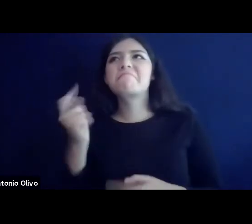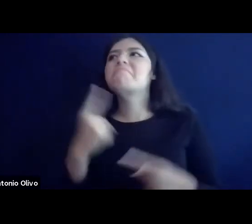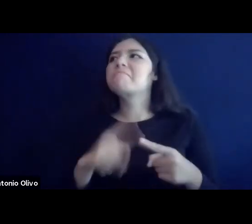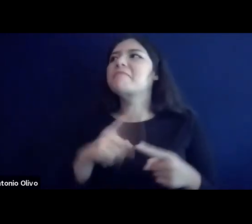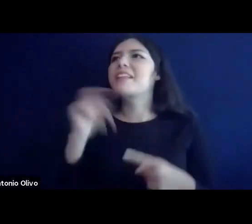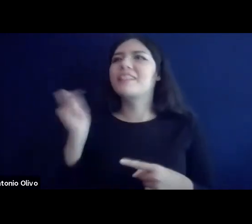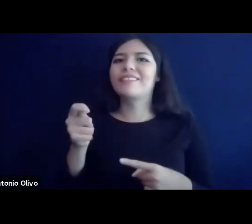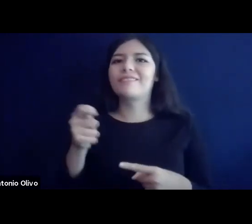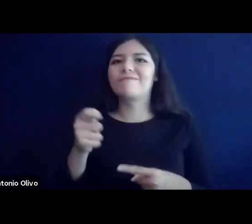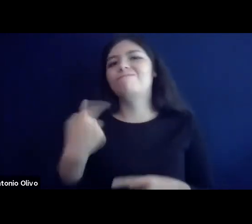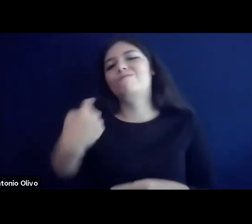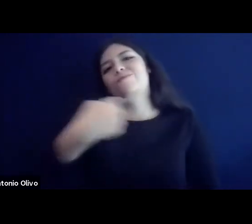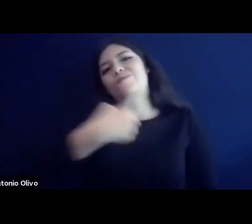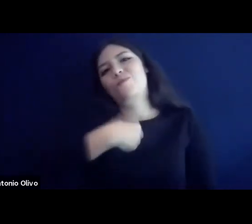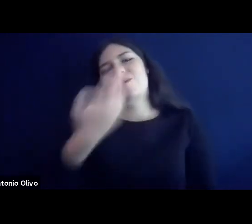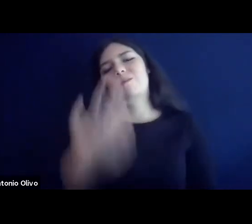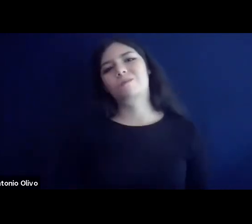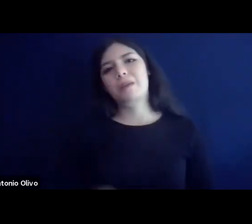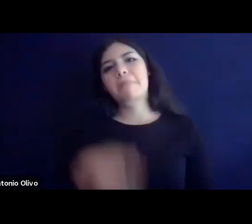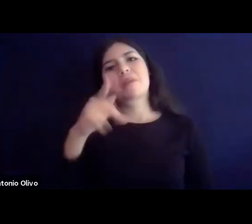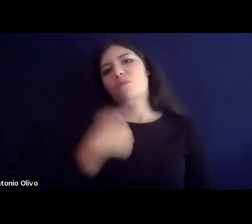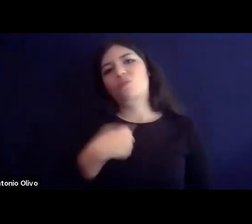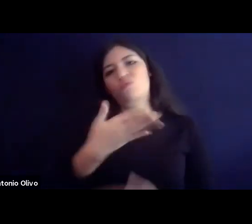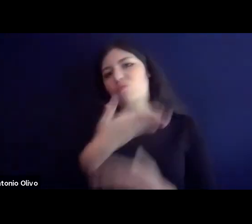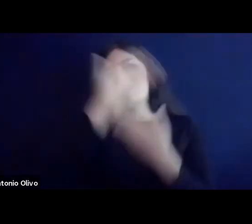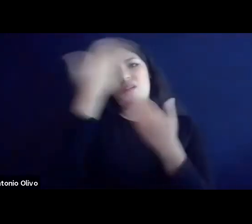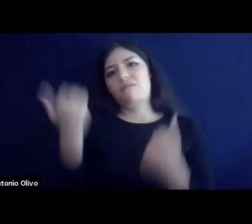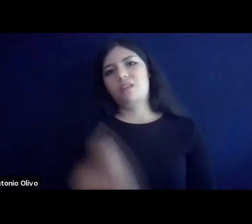Y entonces, y ahí